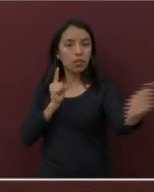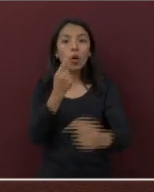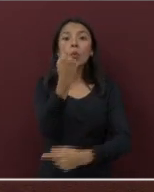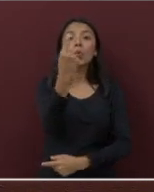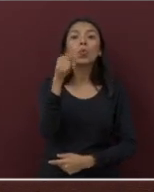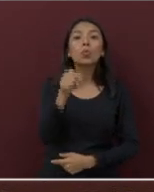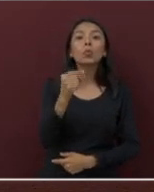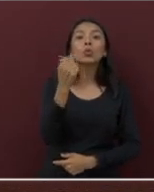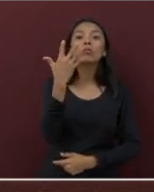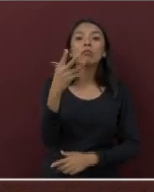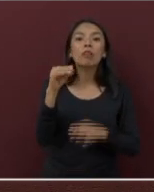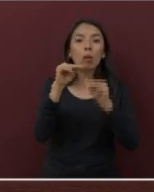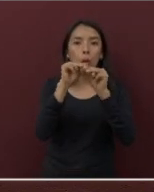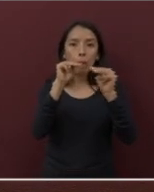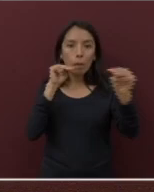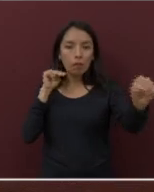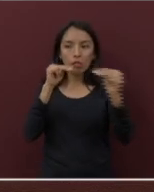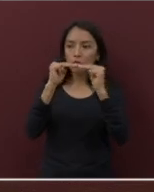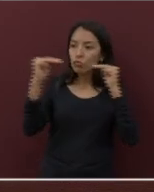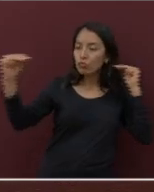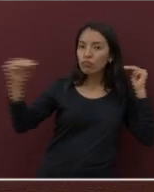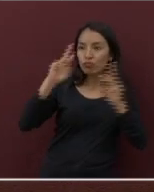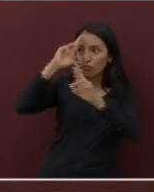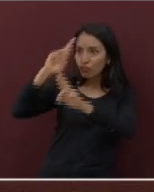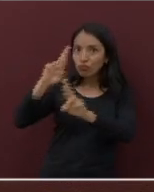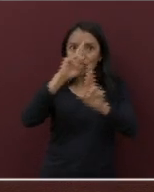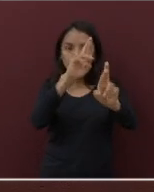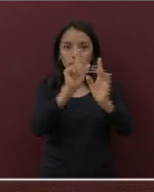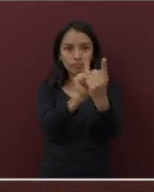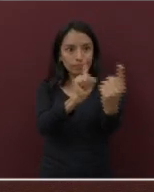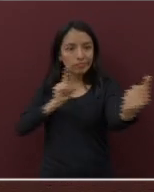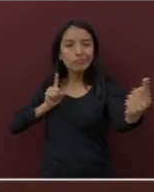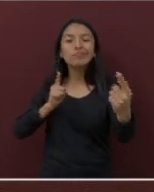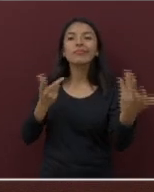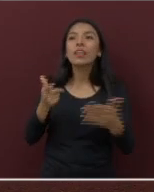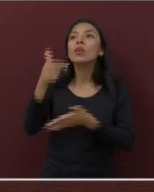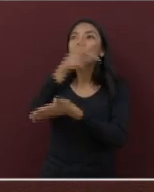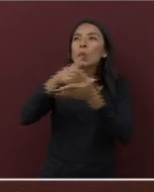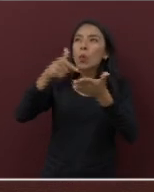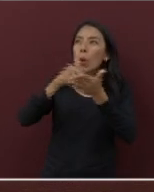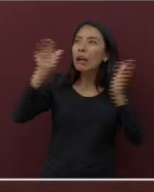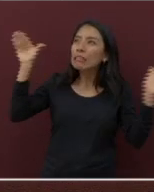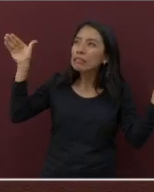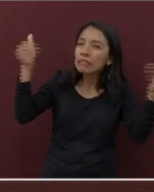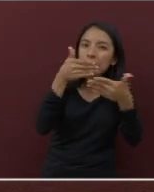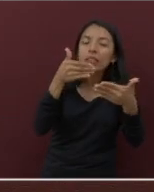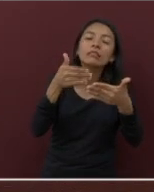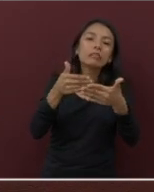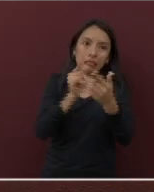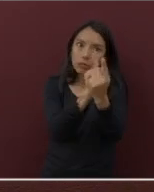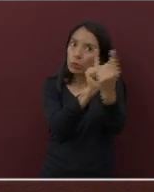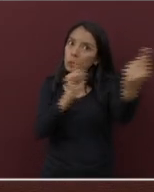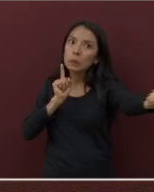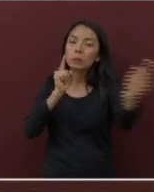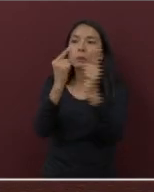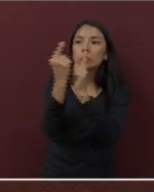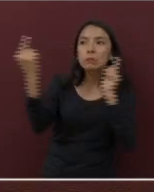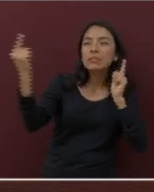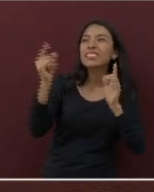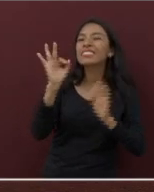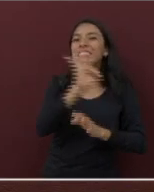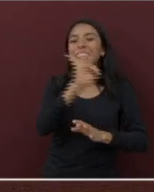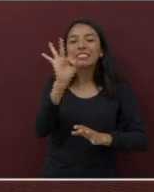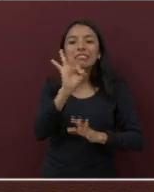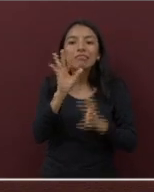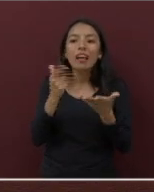1.5 metros con respecto a otras personas, sobre todo en espacios cerrados. Si no se puede mantener esta sana distancia por